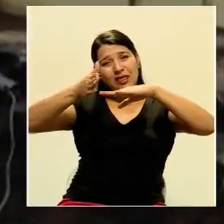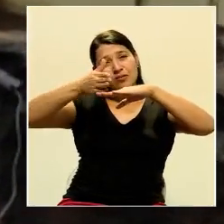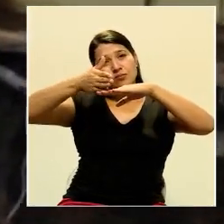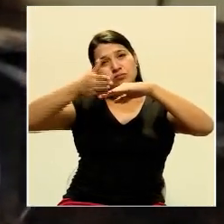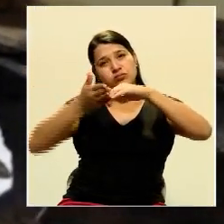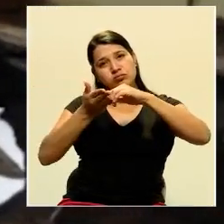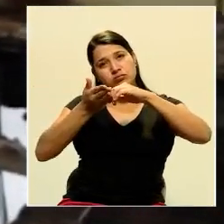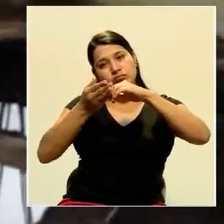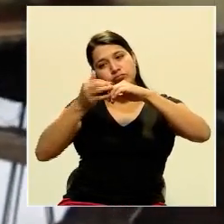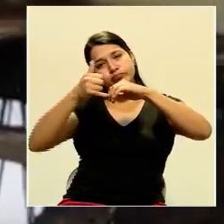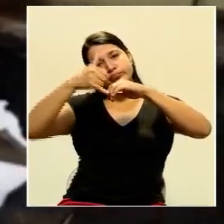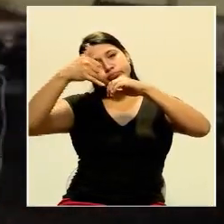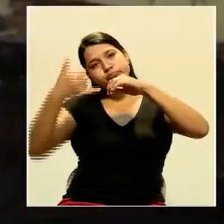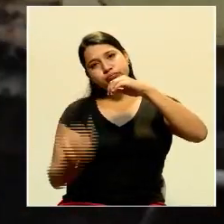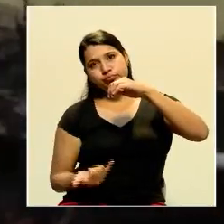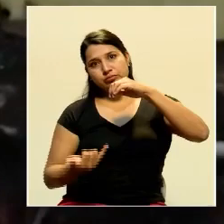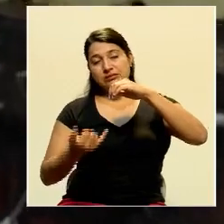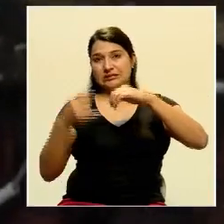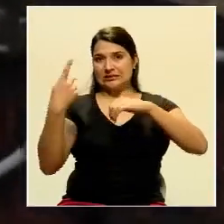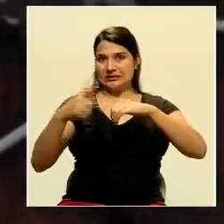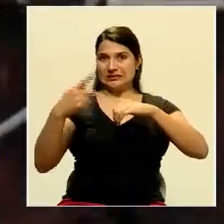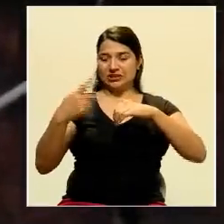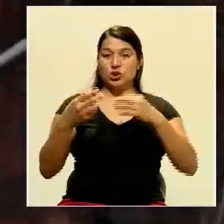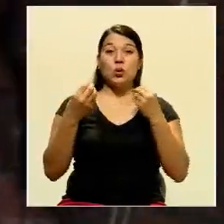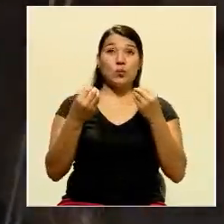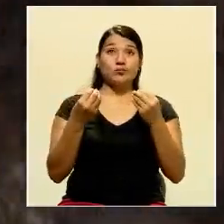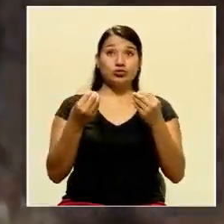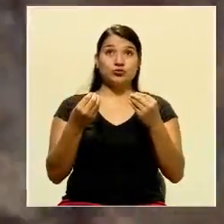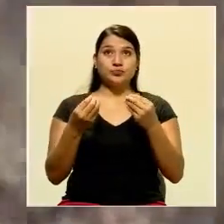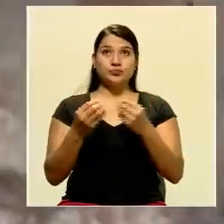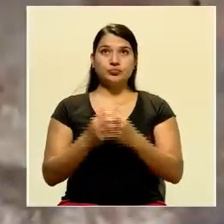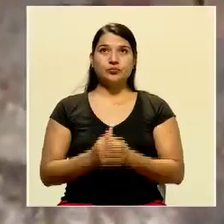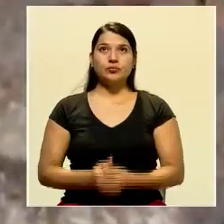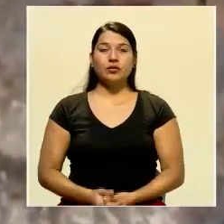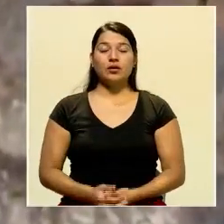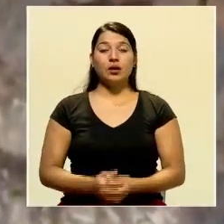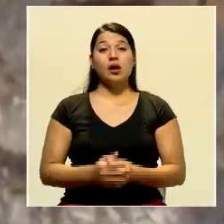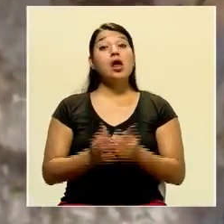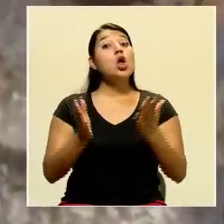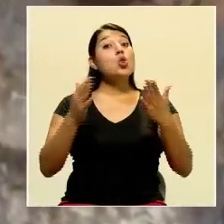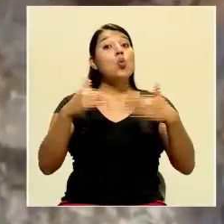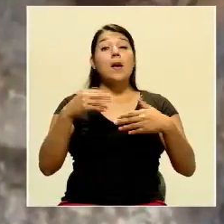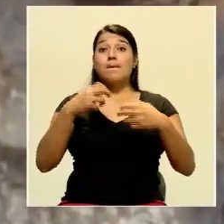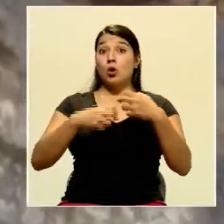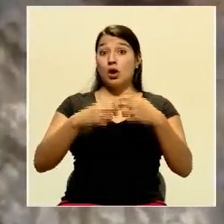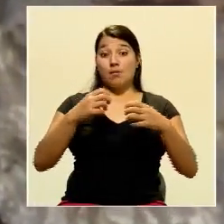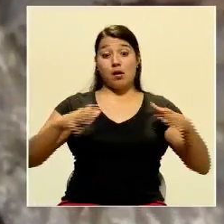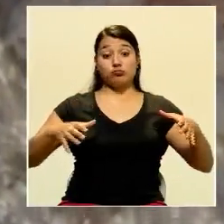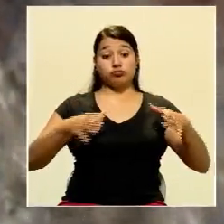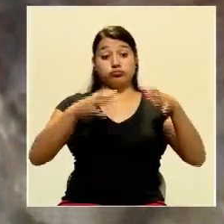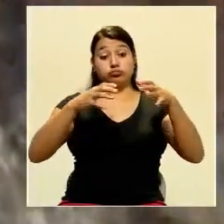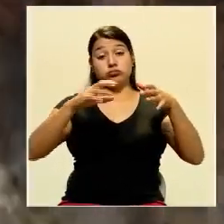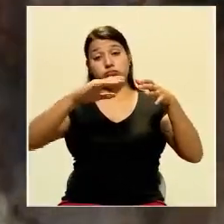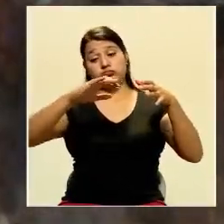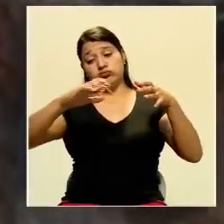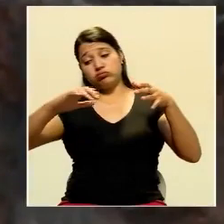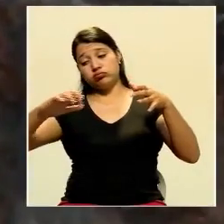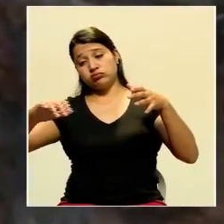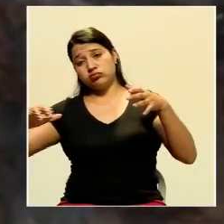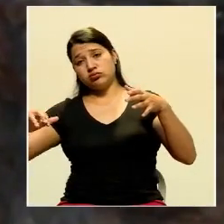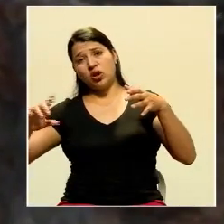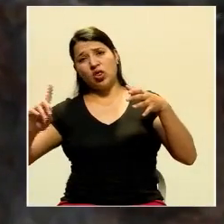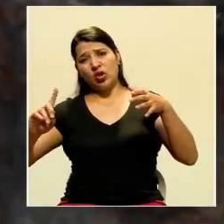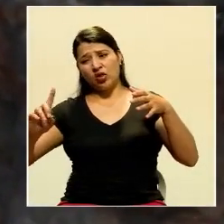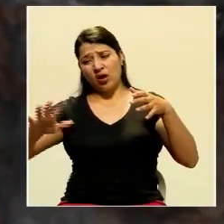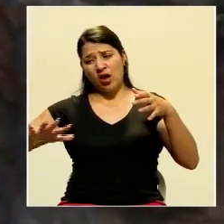del coloso no genera riesgo para la población, ya que cae en su mayoría sobre el río Sucio. Sin embargo, desde la semana anterior se tomó la